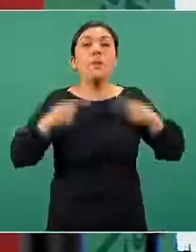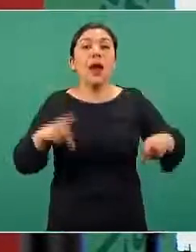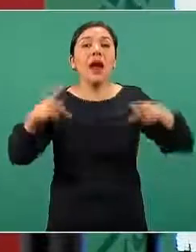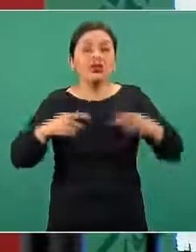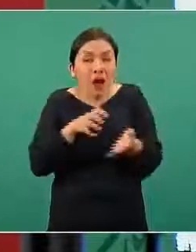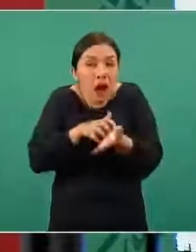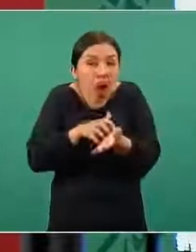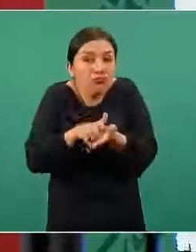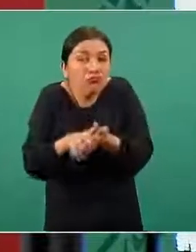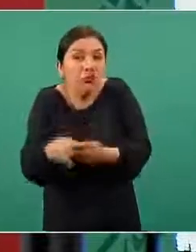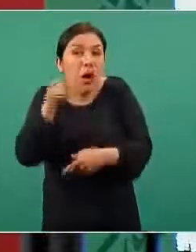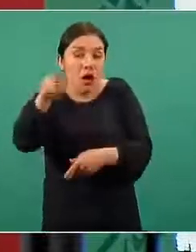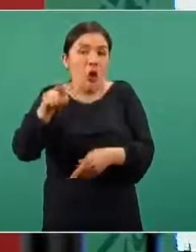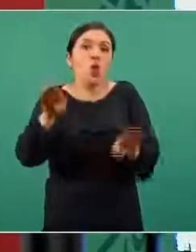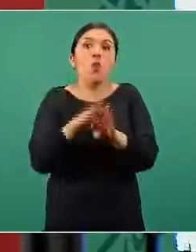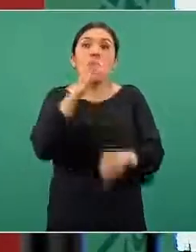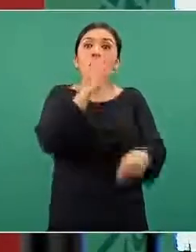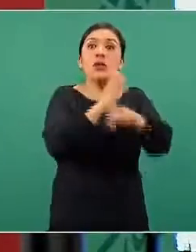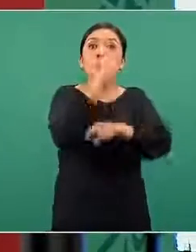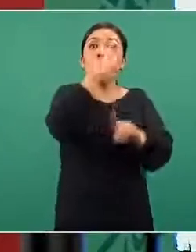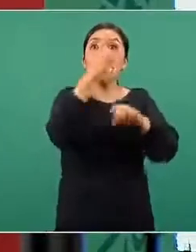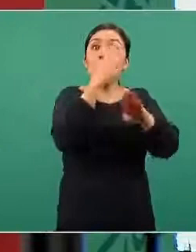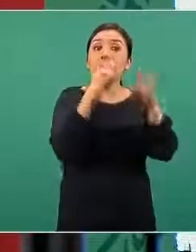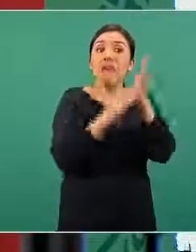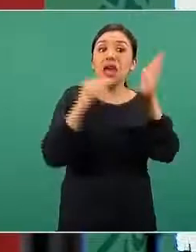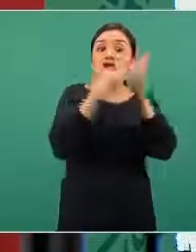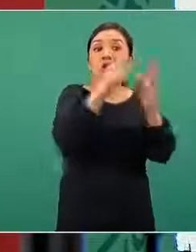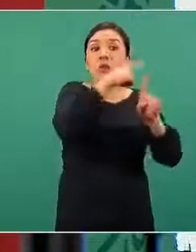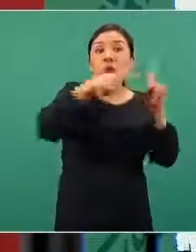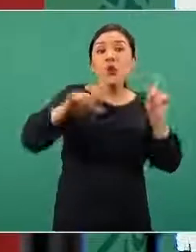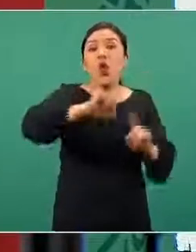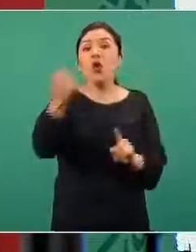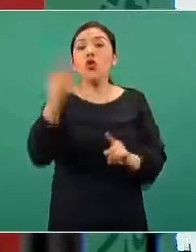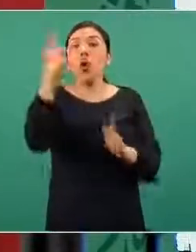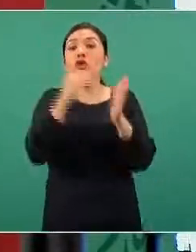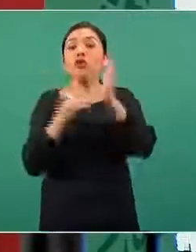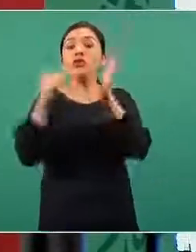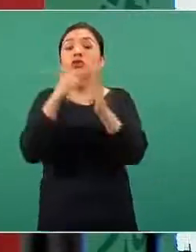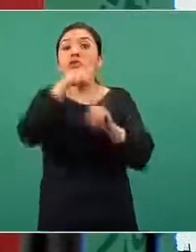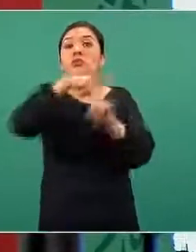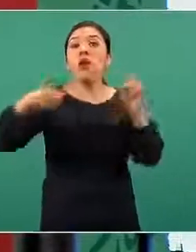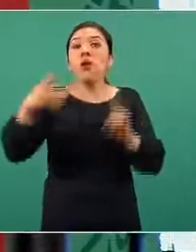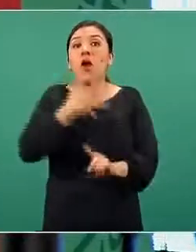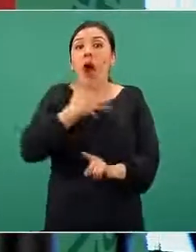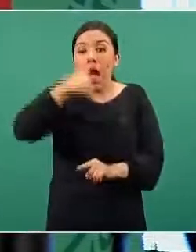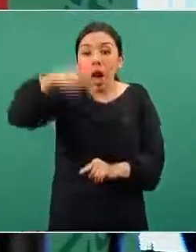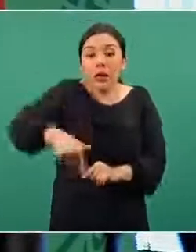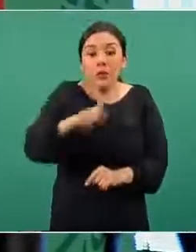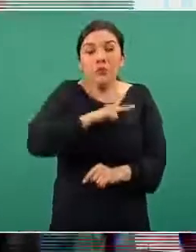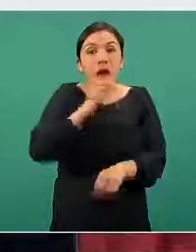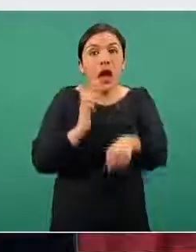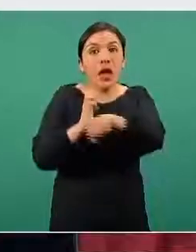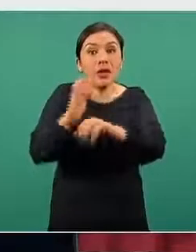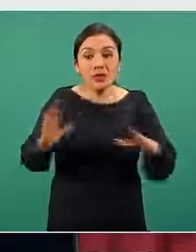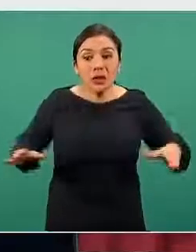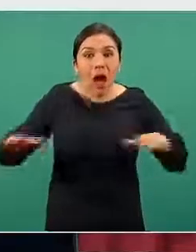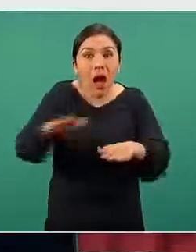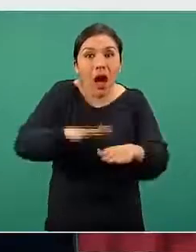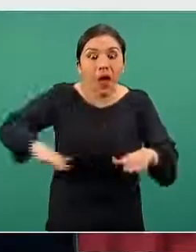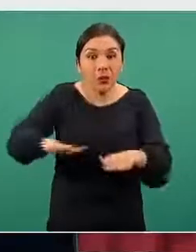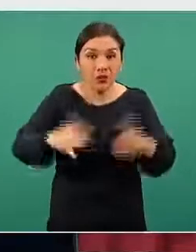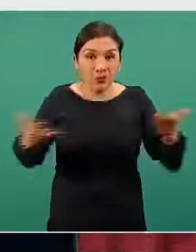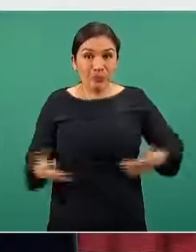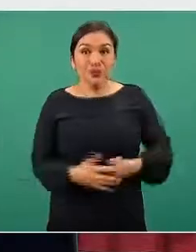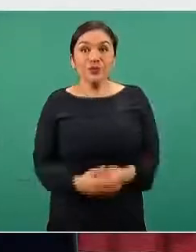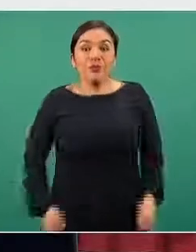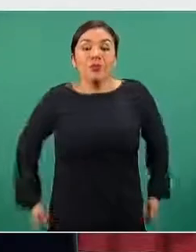No comparamos un estado de 1,5 millones contra 8,5 millones que tiene nuestro territorio. La siguiente,